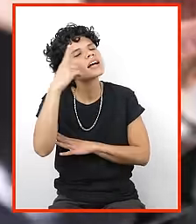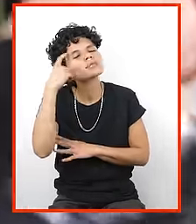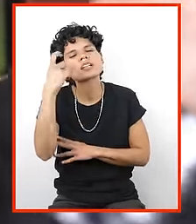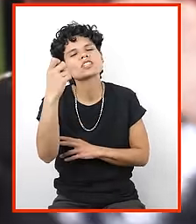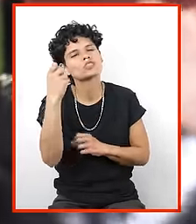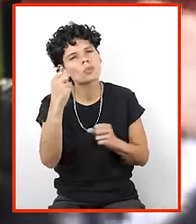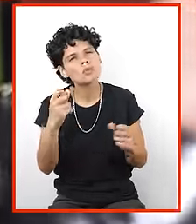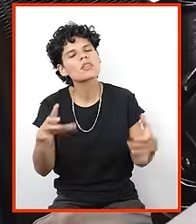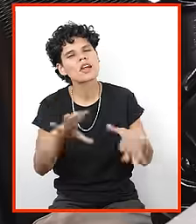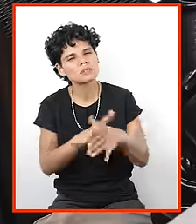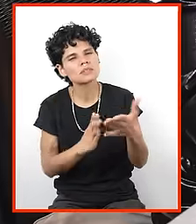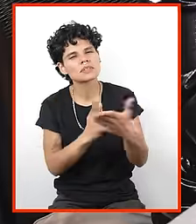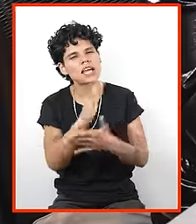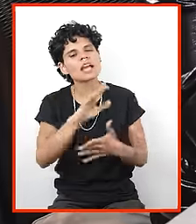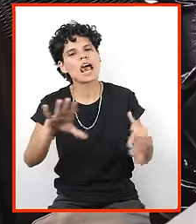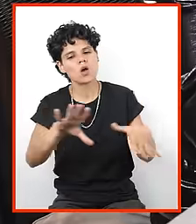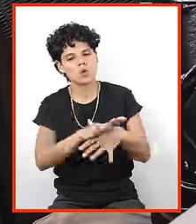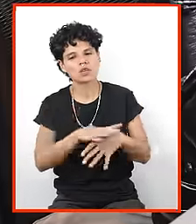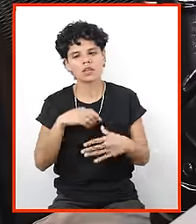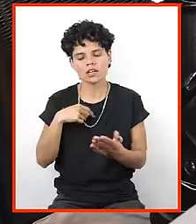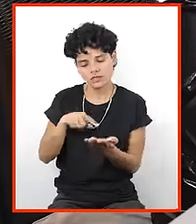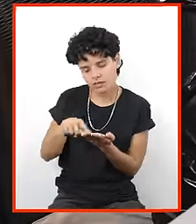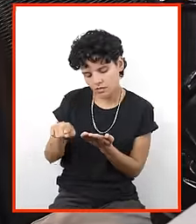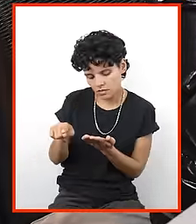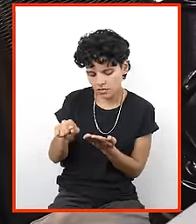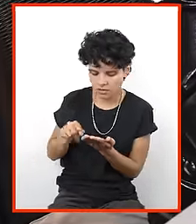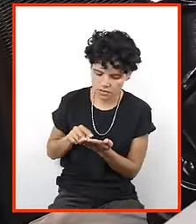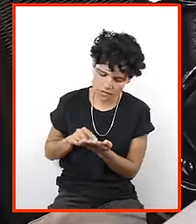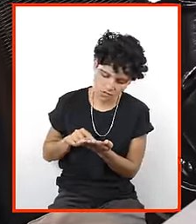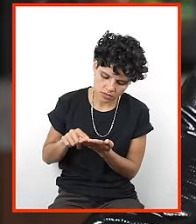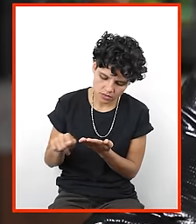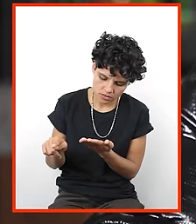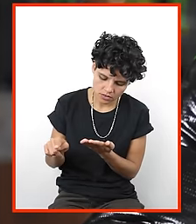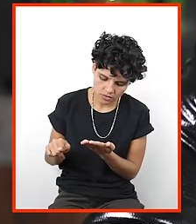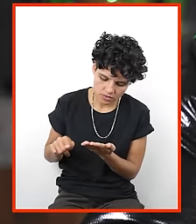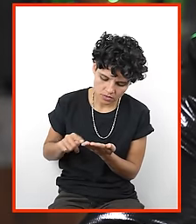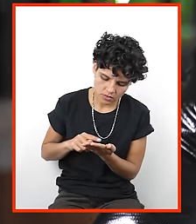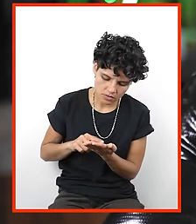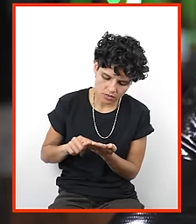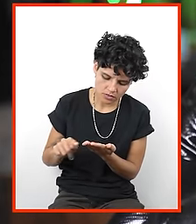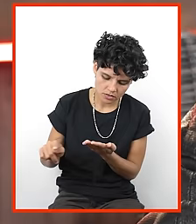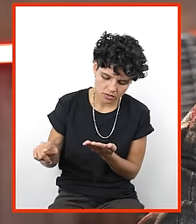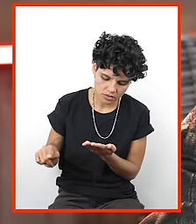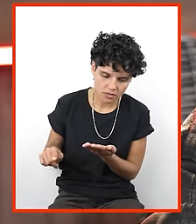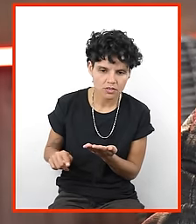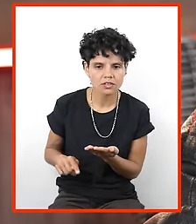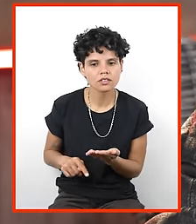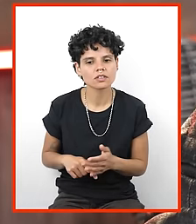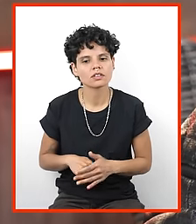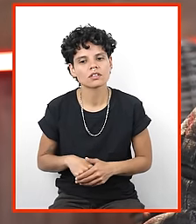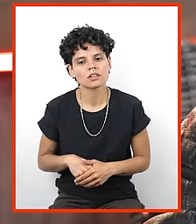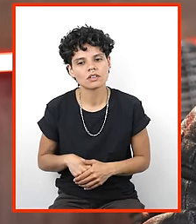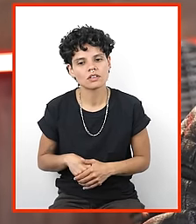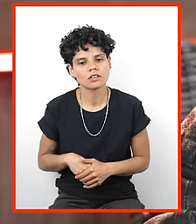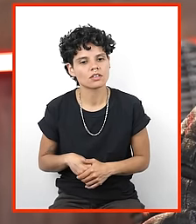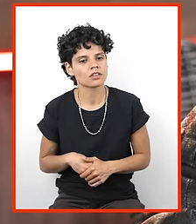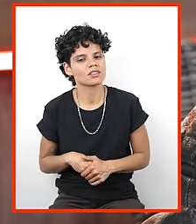para hacer la junta? Me acuerdo que... No, mentira.